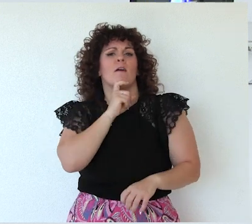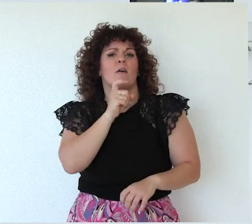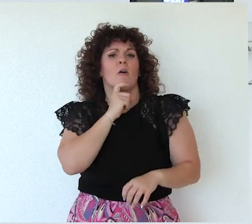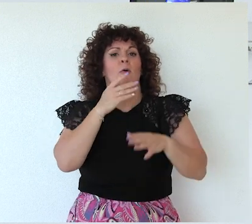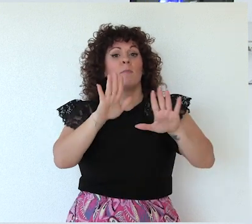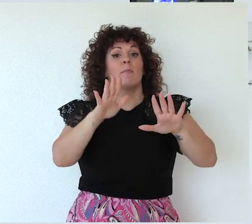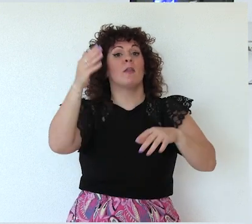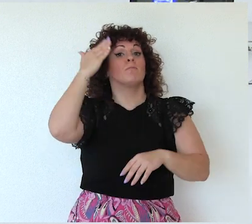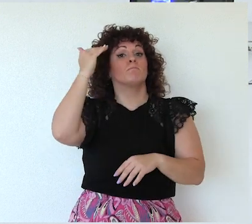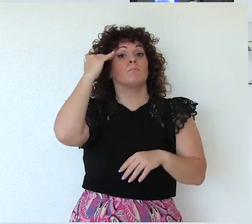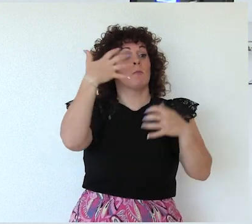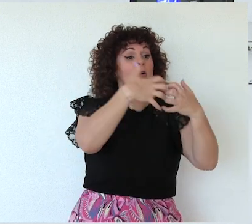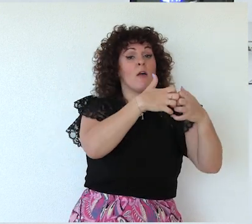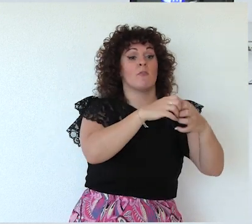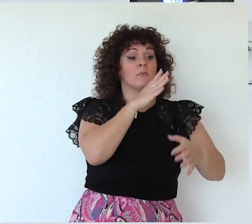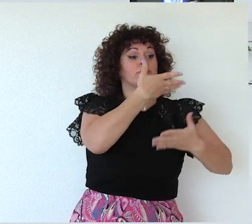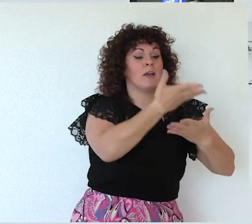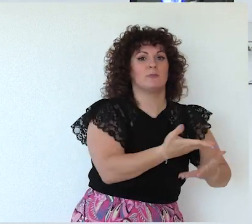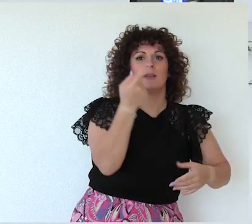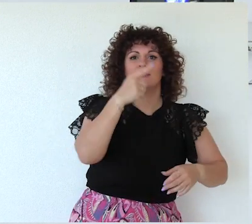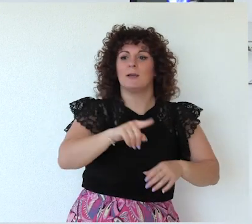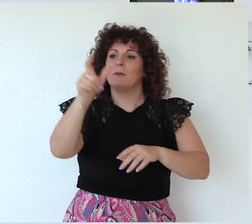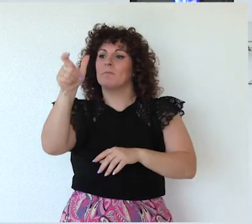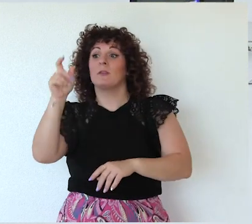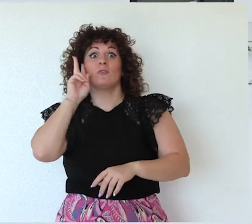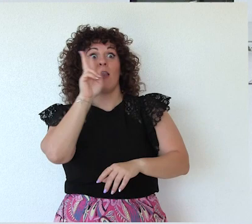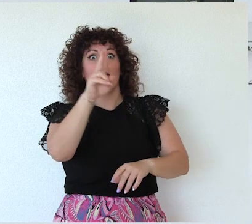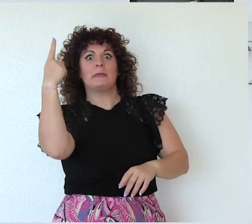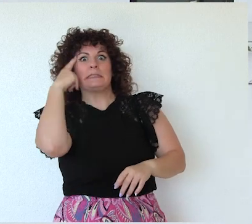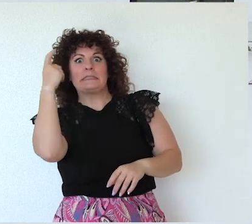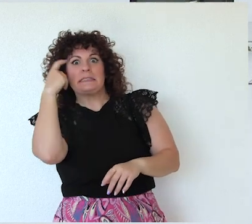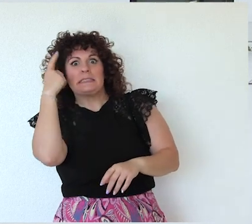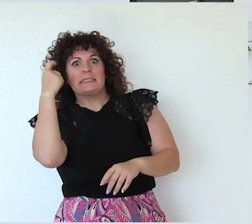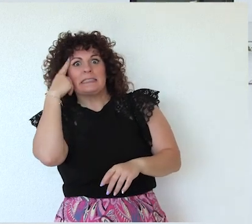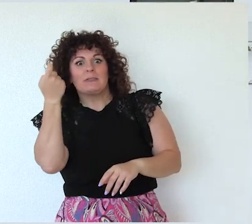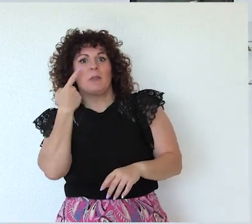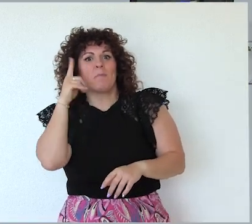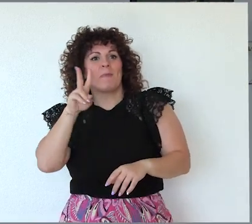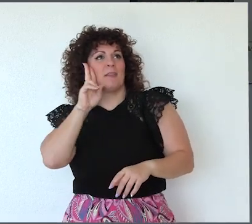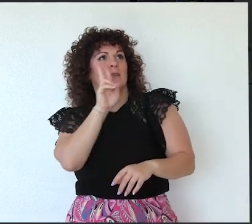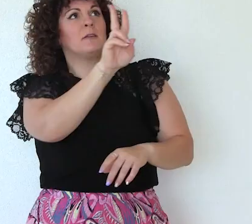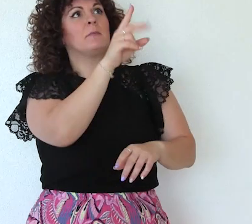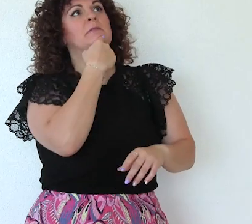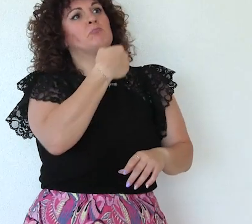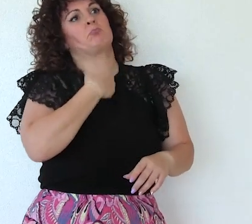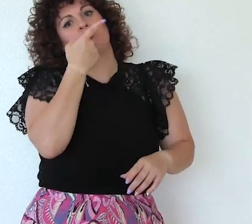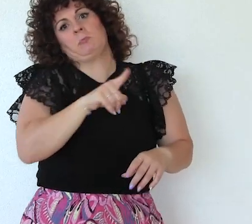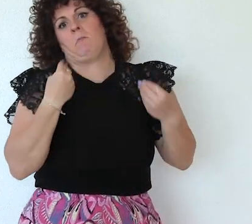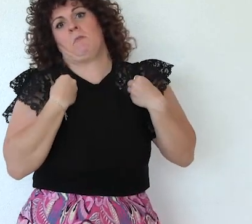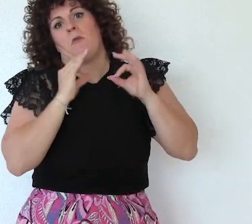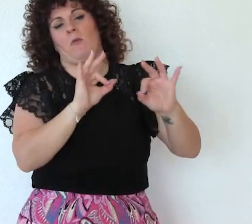de alguien que sin haber vivido en esa época tiene recuerdos similares a los que aparecen en esta exposición.